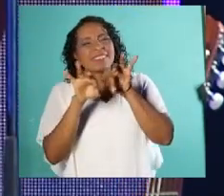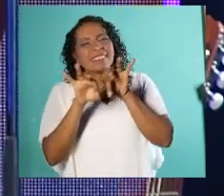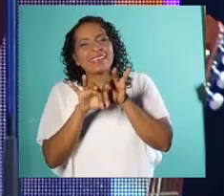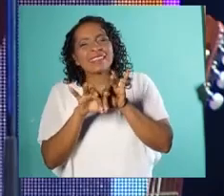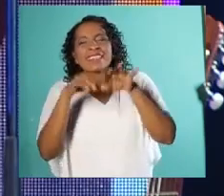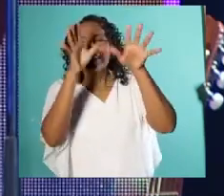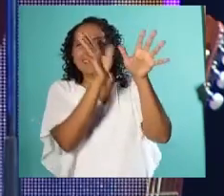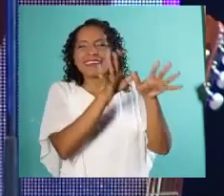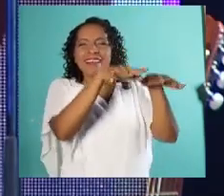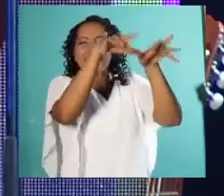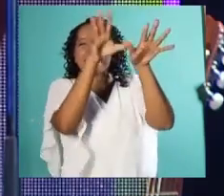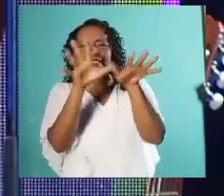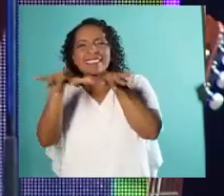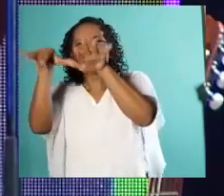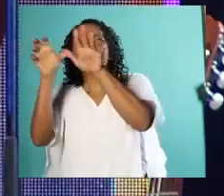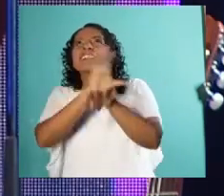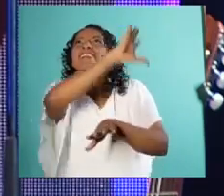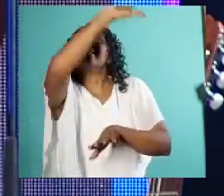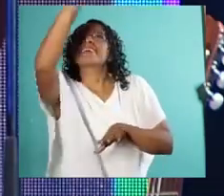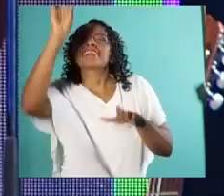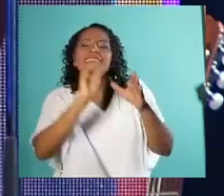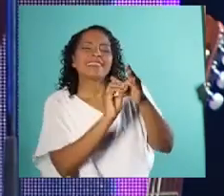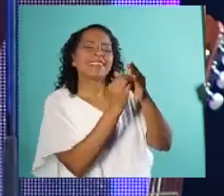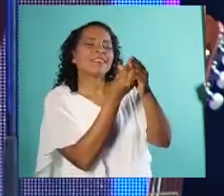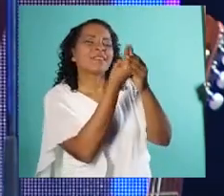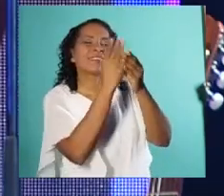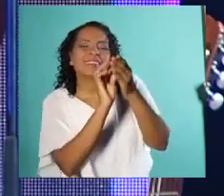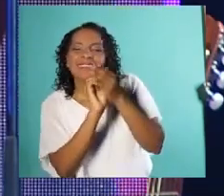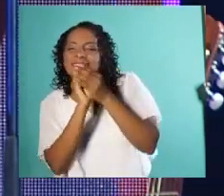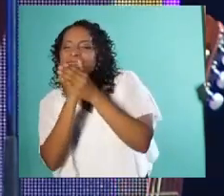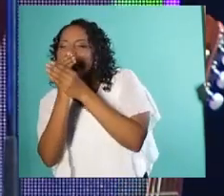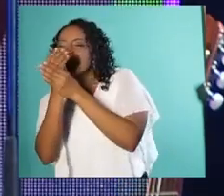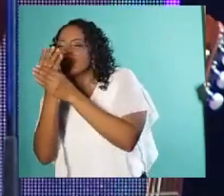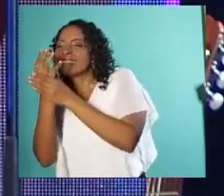cielo, que las flores del campo? Y mira su belleza.